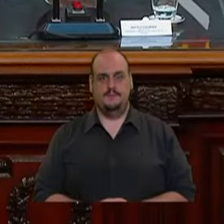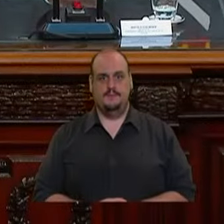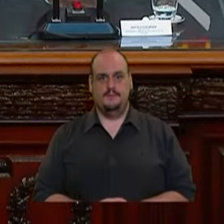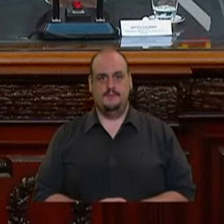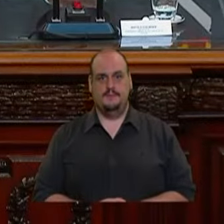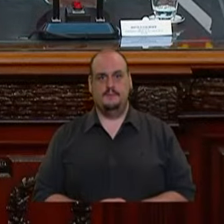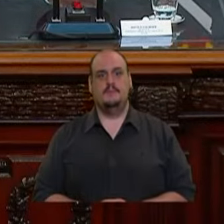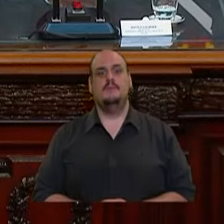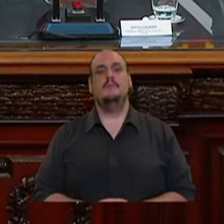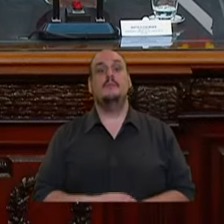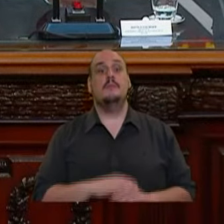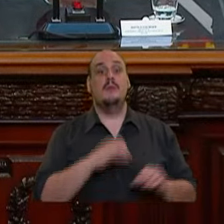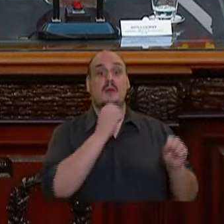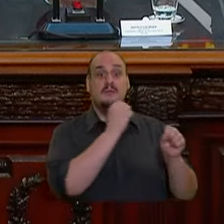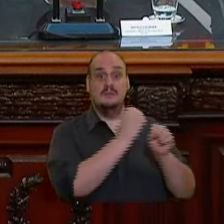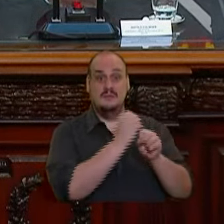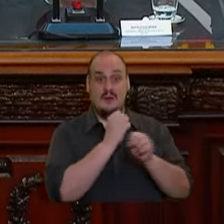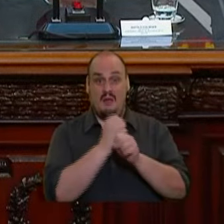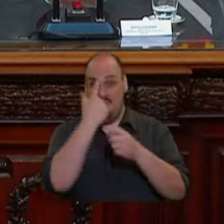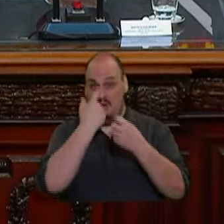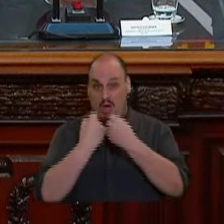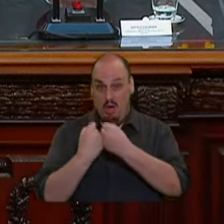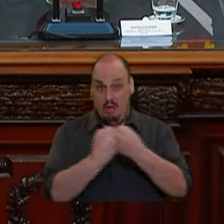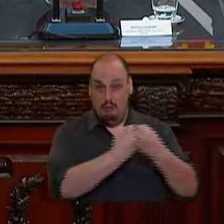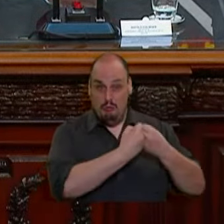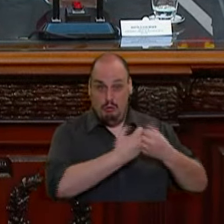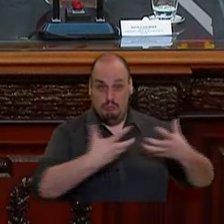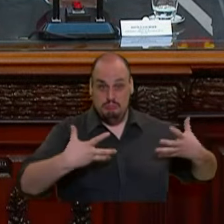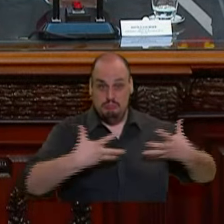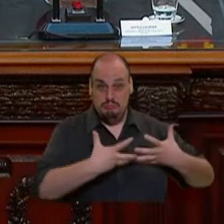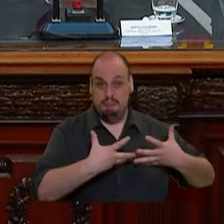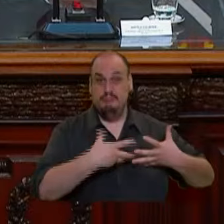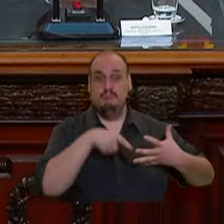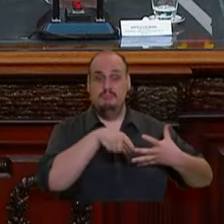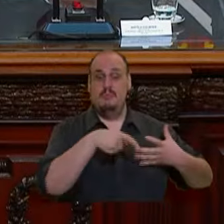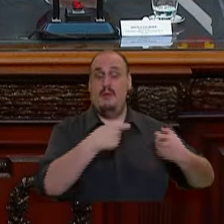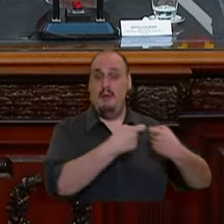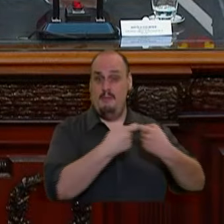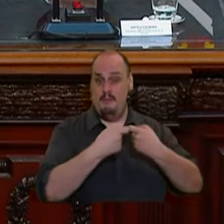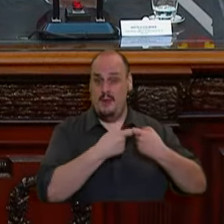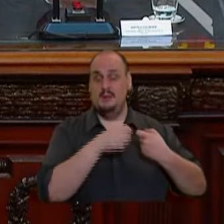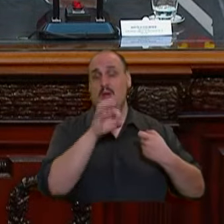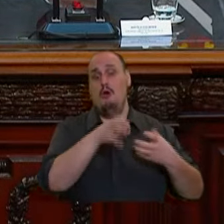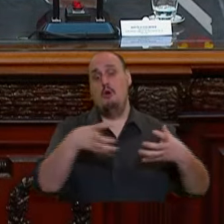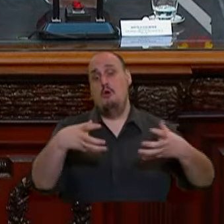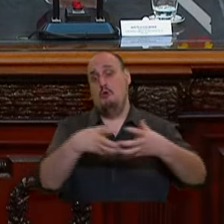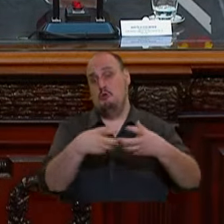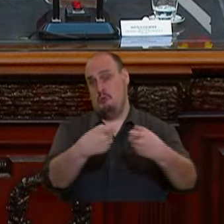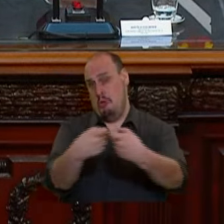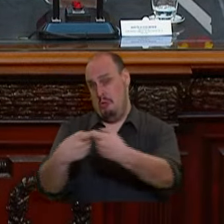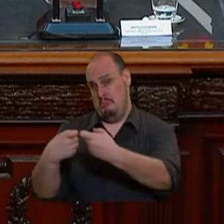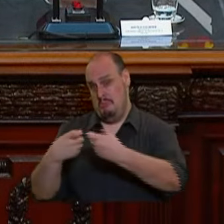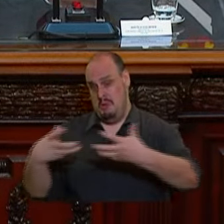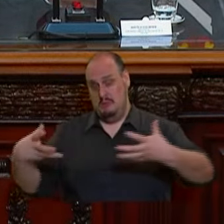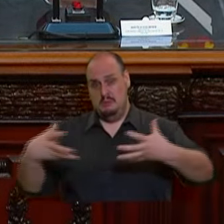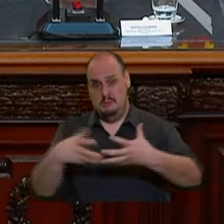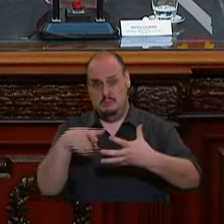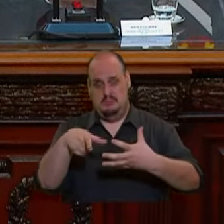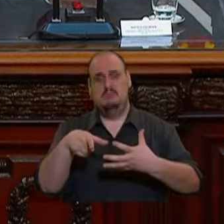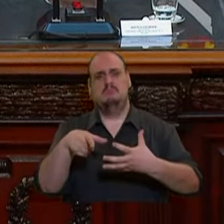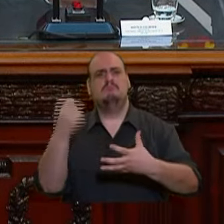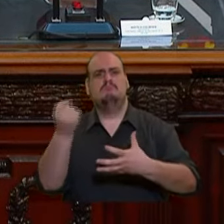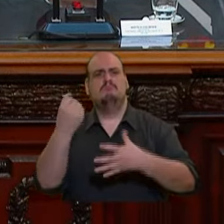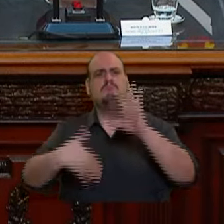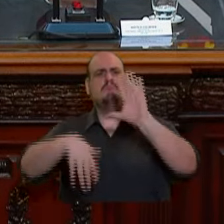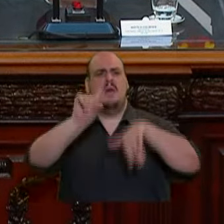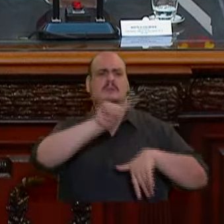Los convenios colectivos específicos que realicen en la asociación libre los trabajadores de una empresa o grupo de empresas primarán sobre los convenios